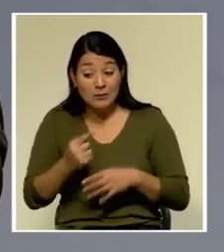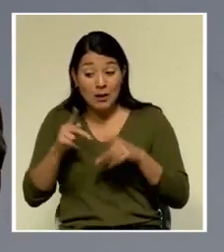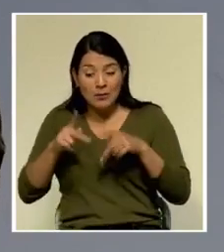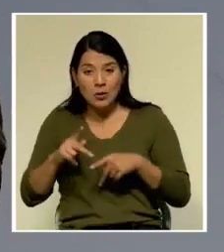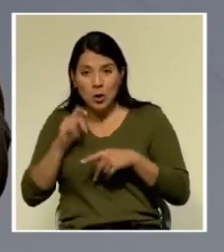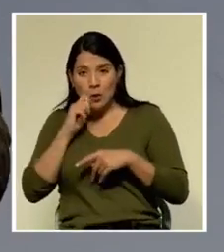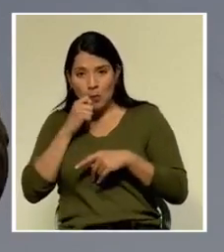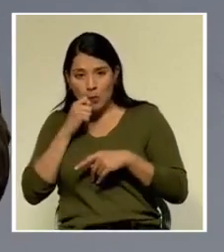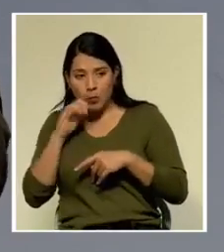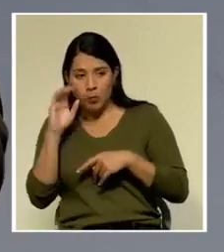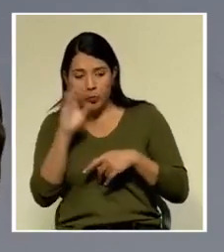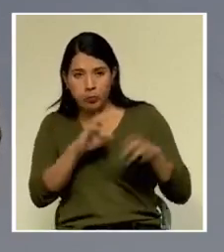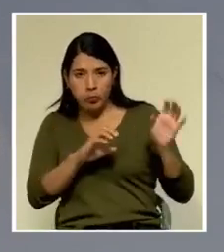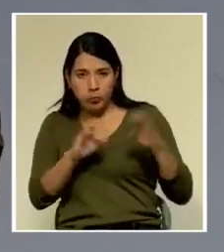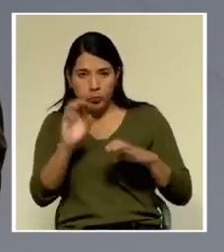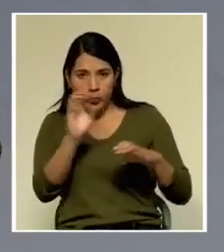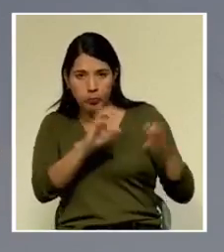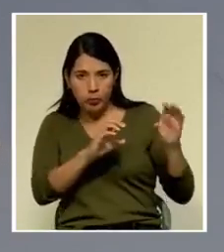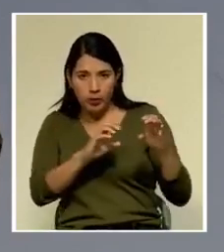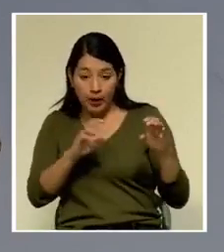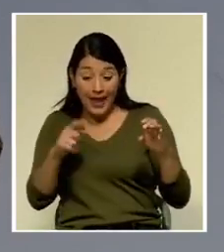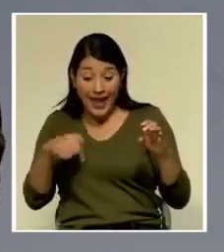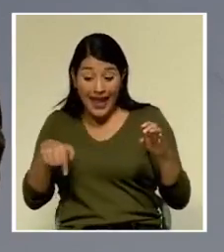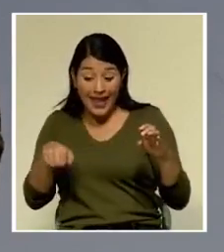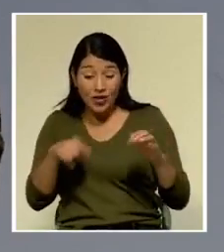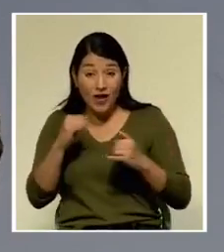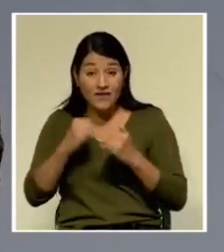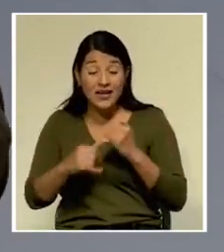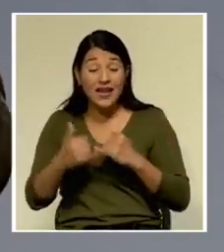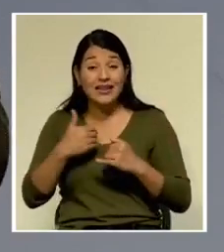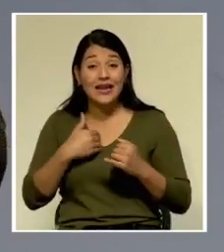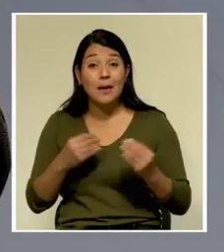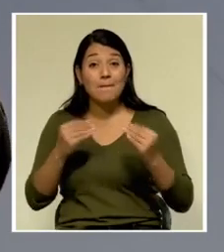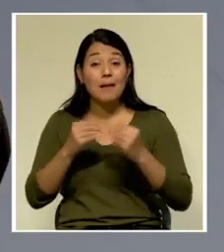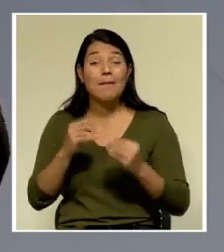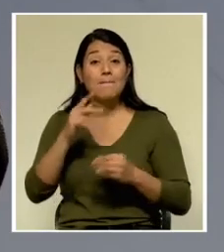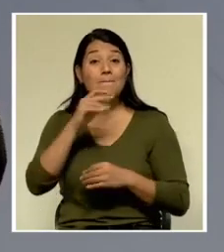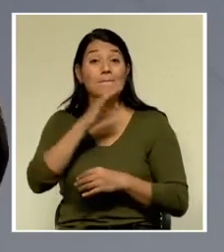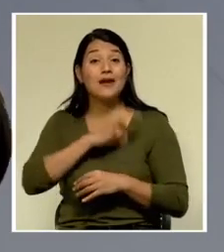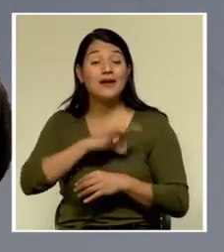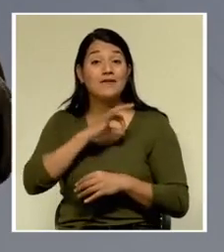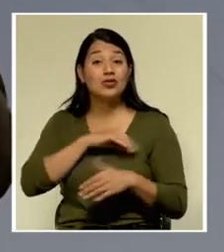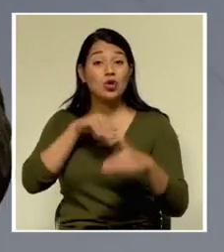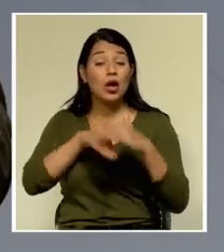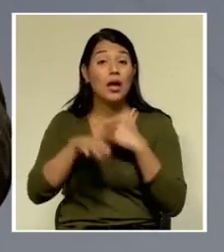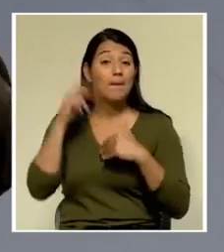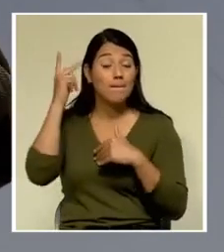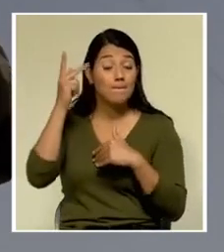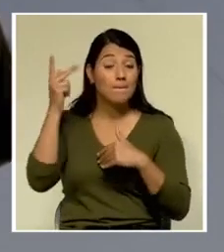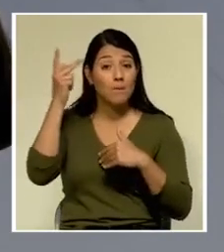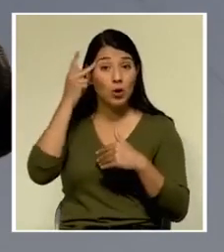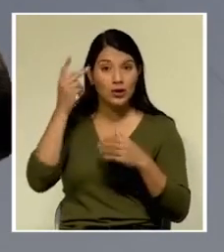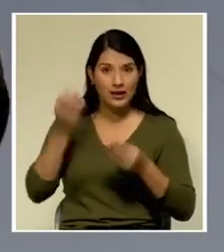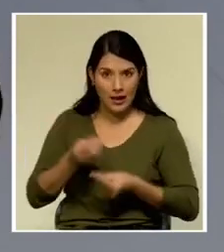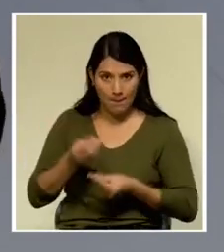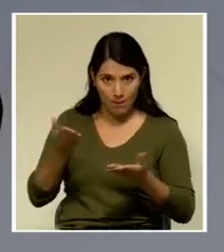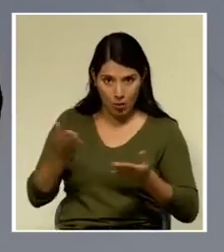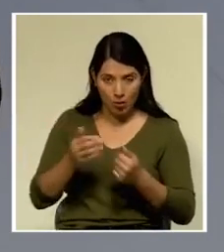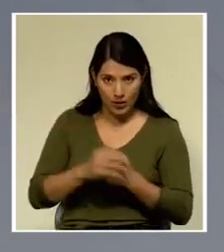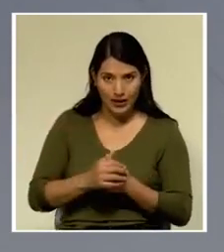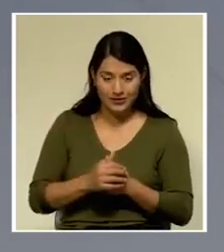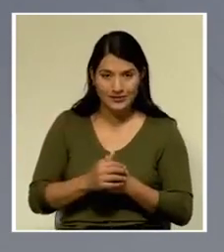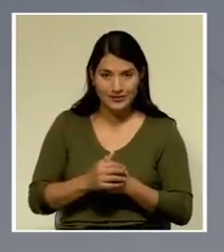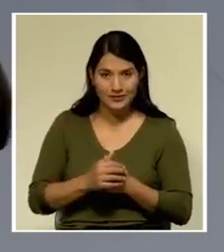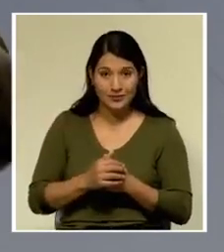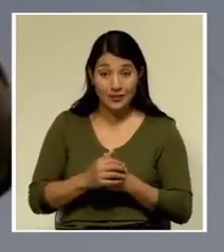finalmente quizás los mayores beneficiarios de las políticas públicas que esos tomadores de